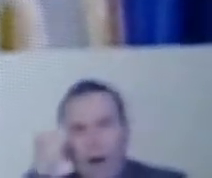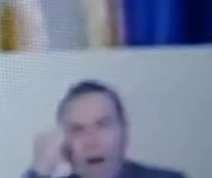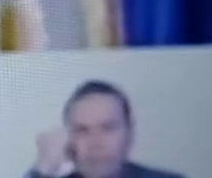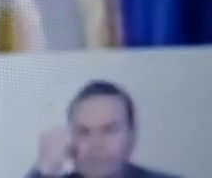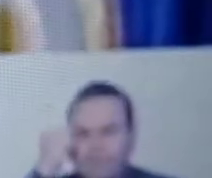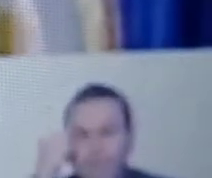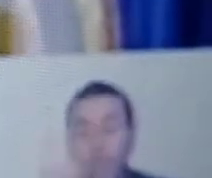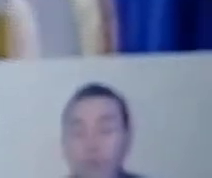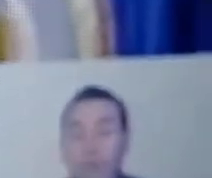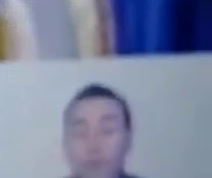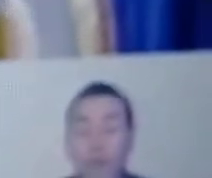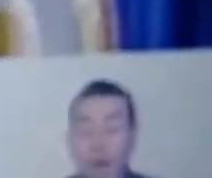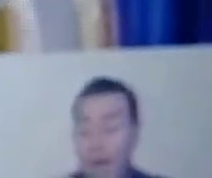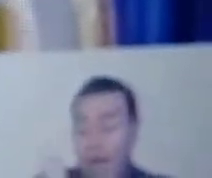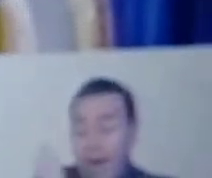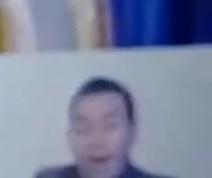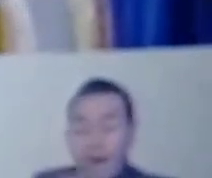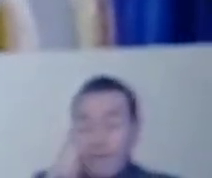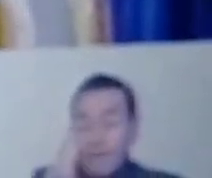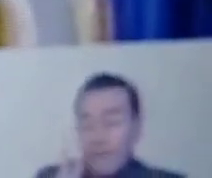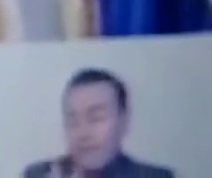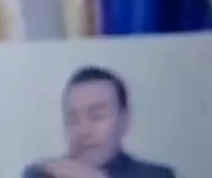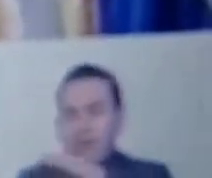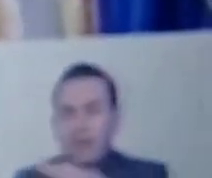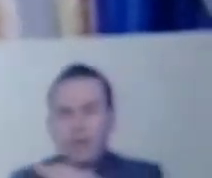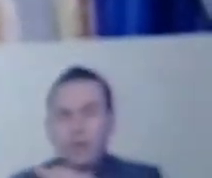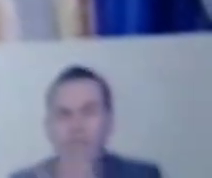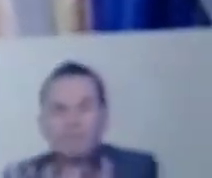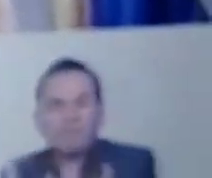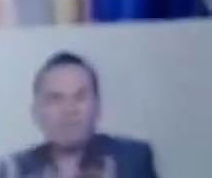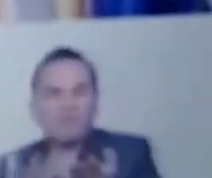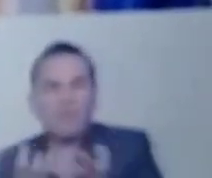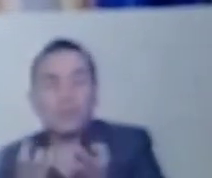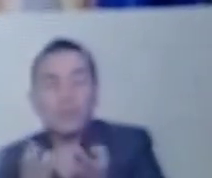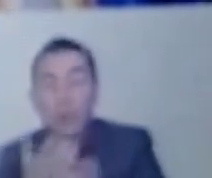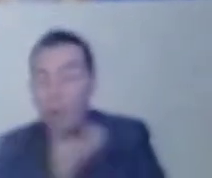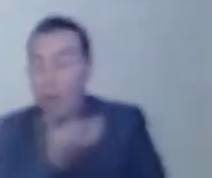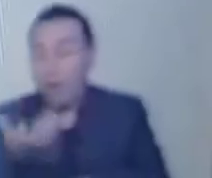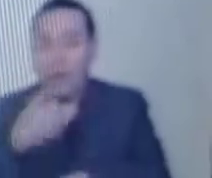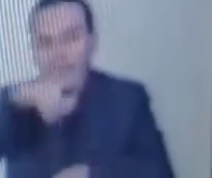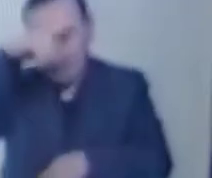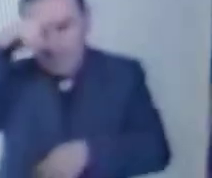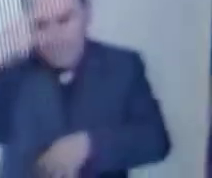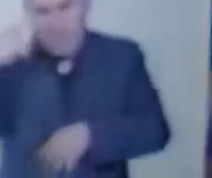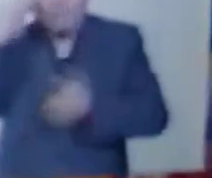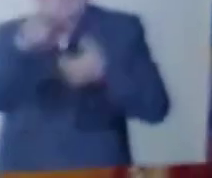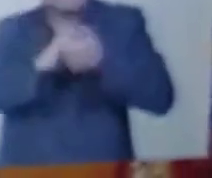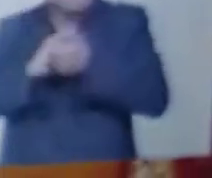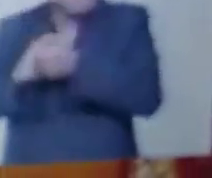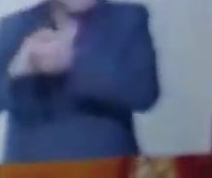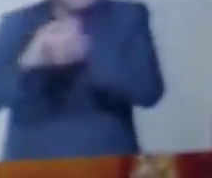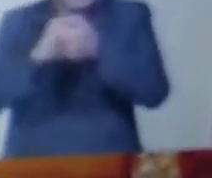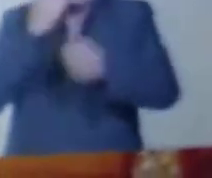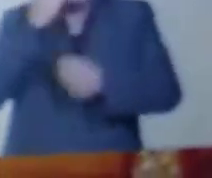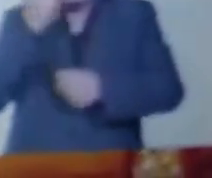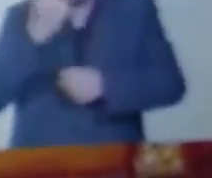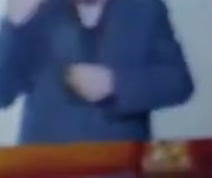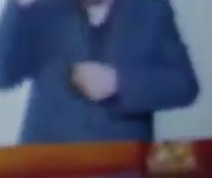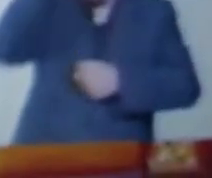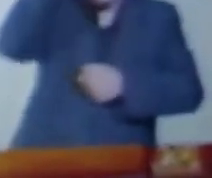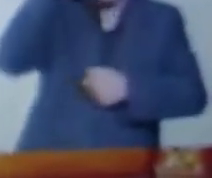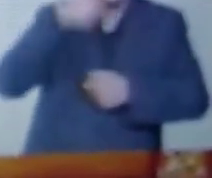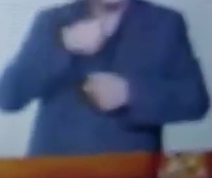donde colectivamente se construyó esa visión, esa imagen de qué se quería y cada quien trabajaba desde su parte para alcanzarla. Un momento que yo todavía